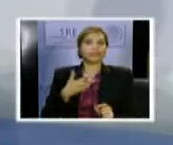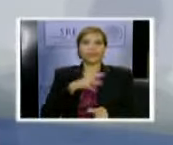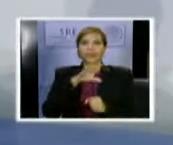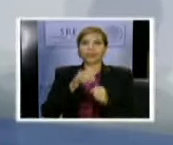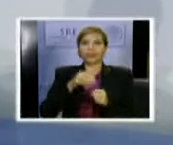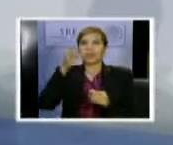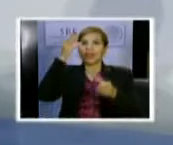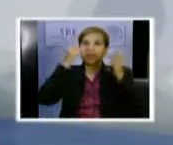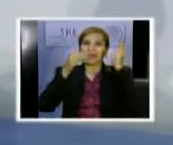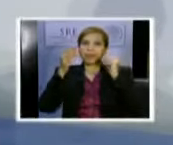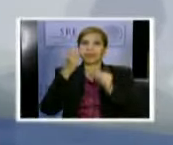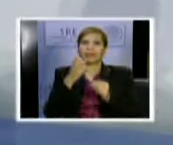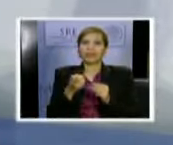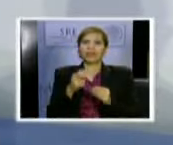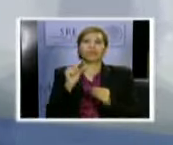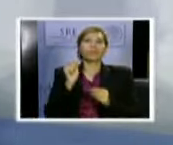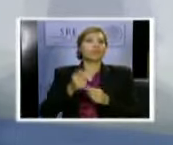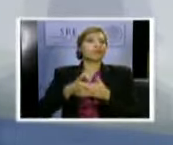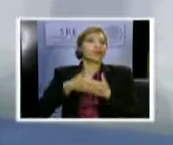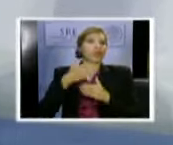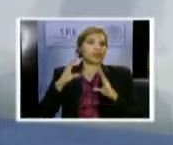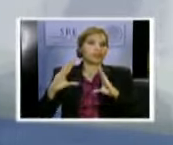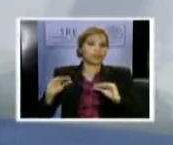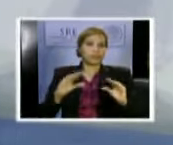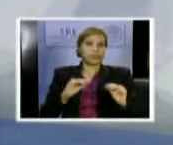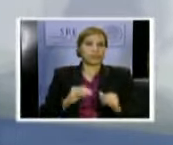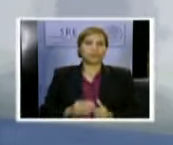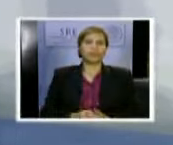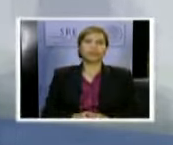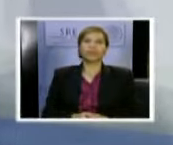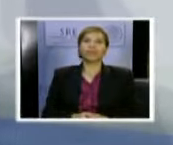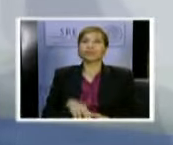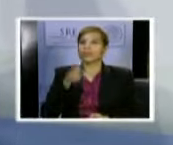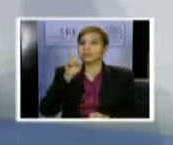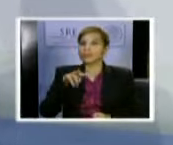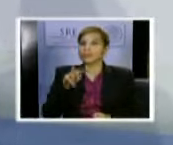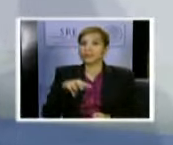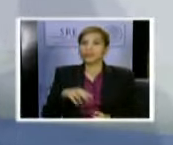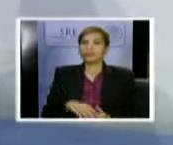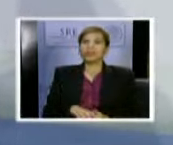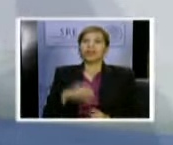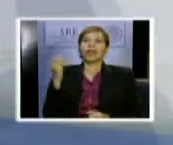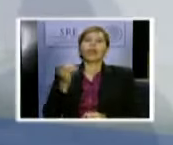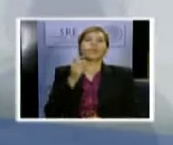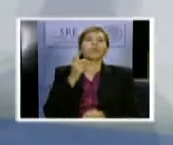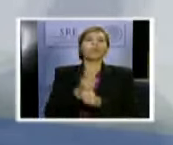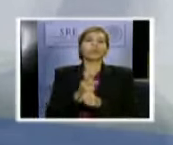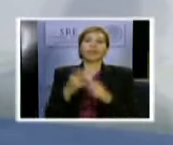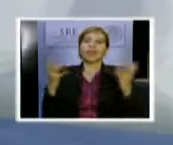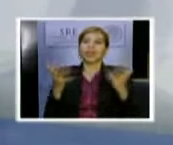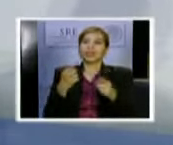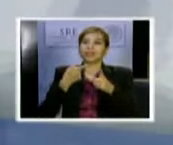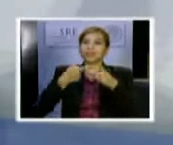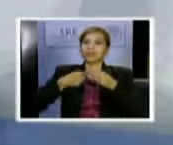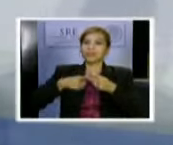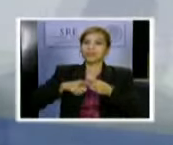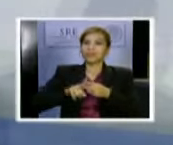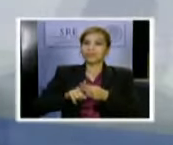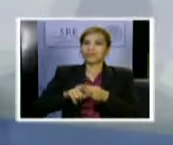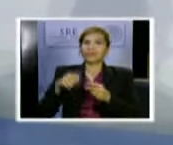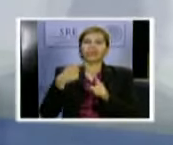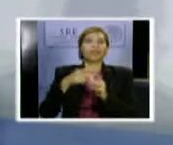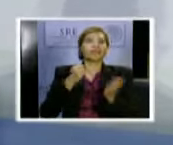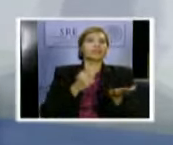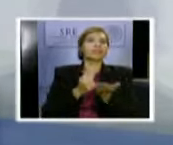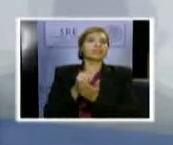que aprender de ello y muy poco que enseñarles. Obviamente las oportunidades se generan a partir de las